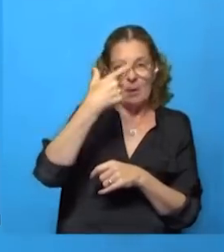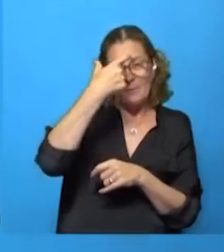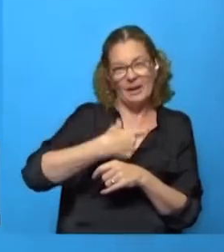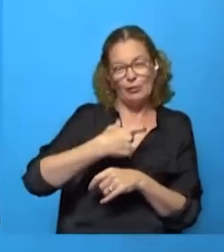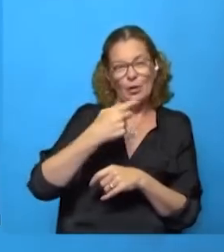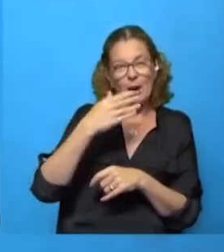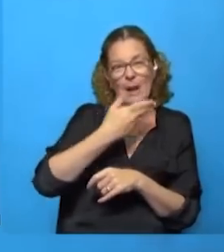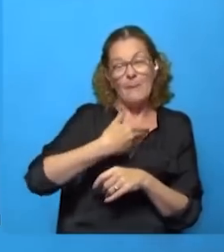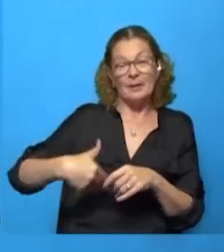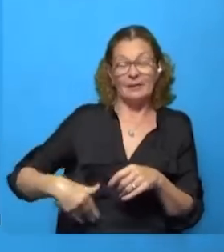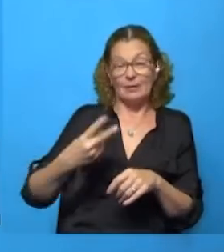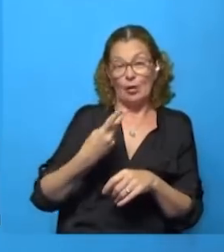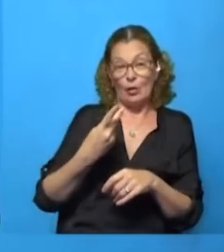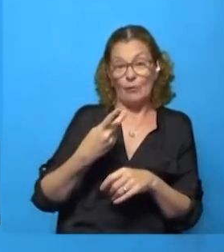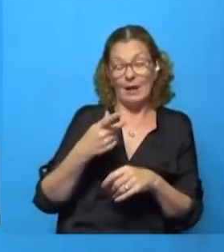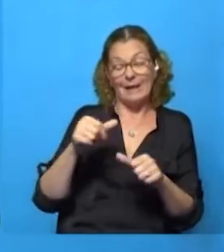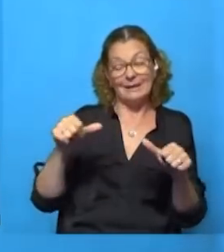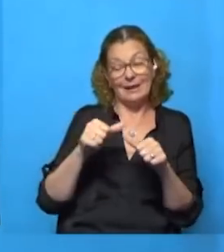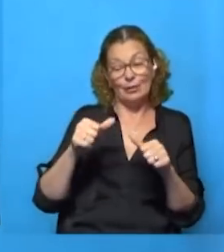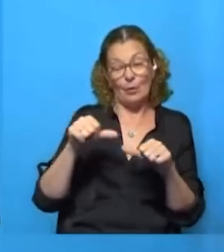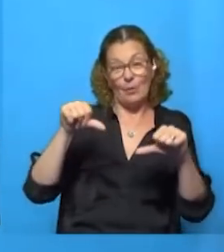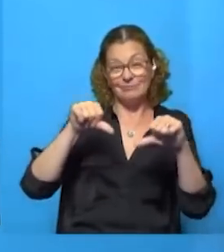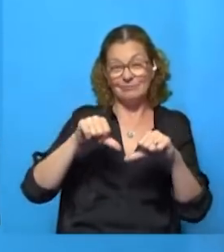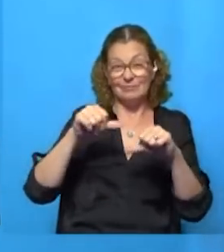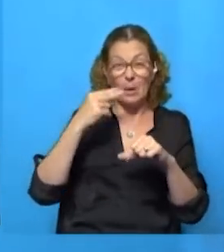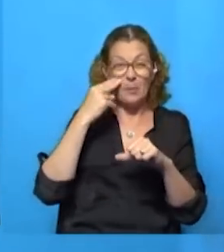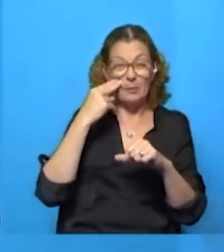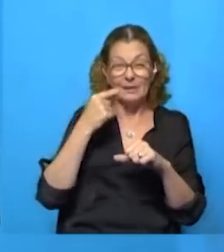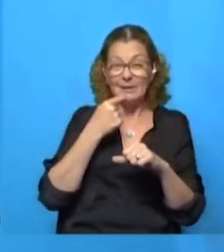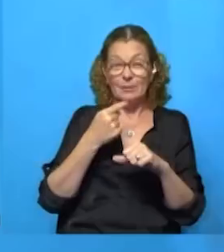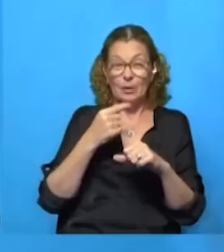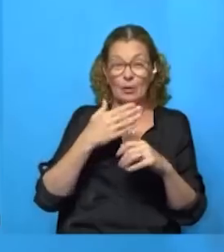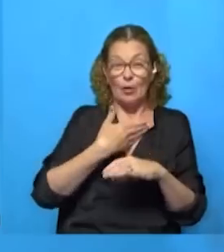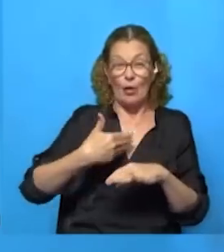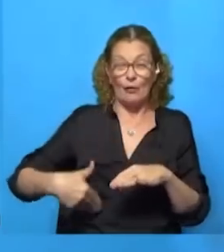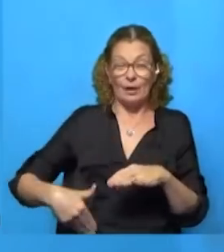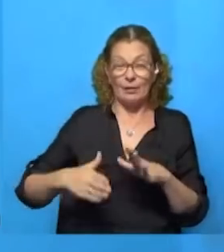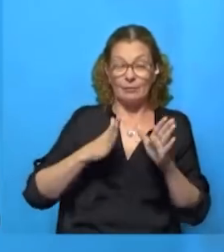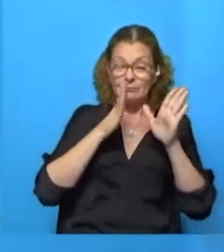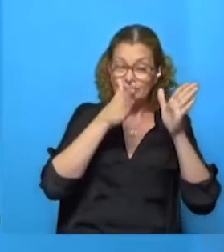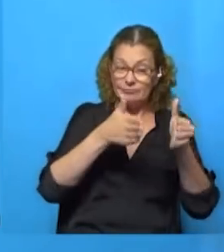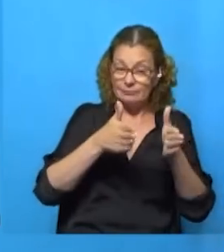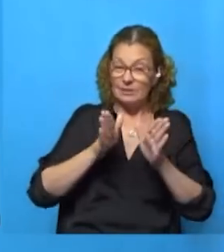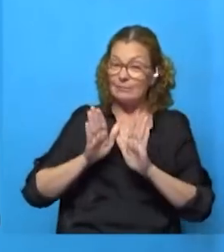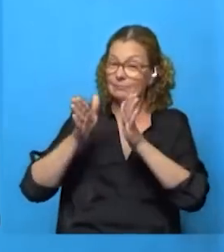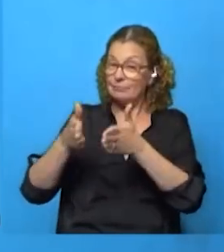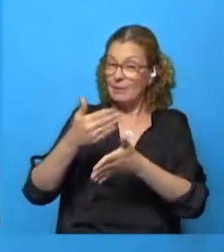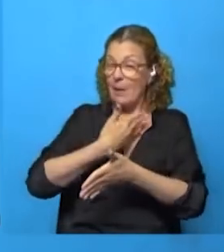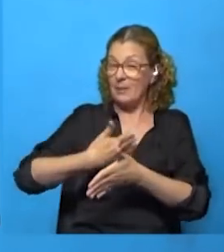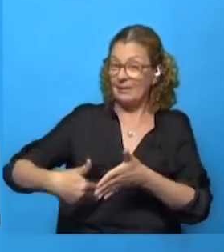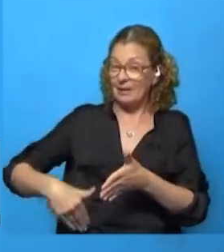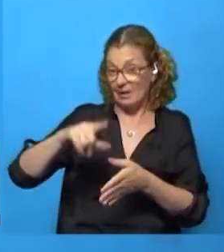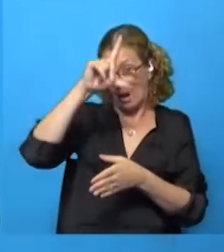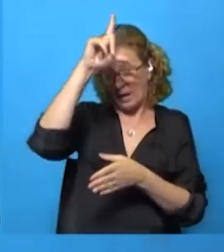claro Va generándose yo diría hay cuestiones del gobierno y cuestiones de imagen del presidente y